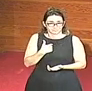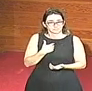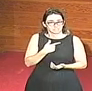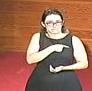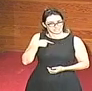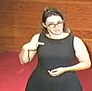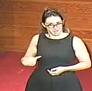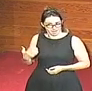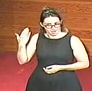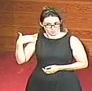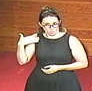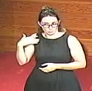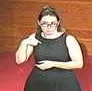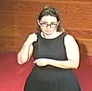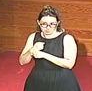China.